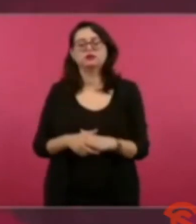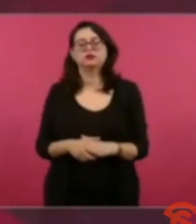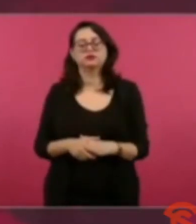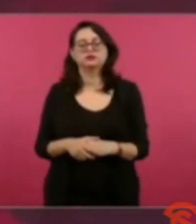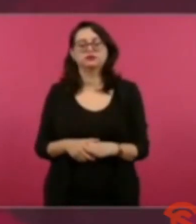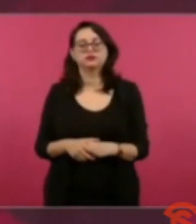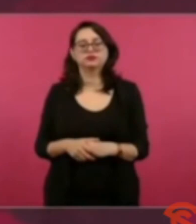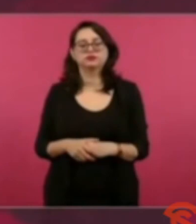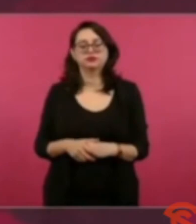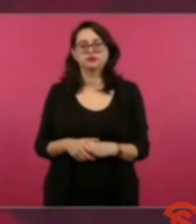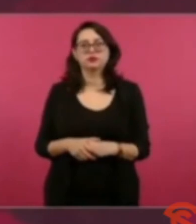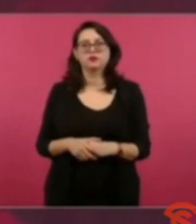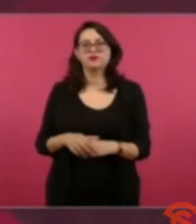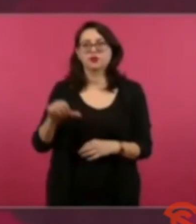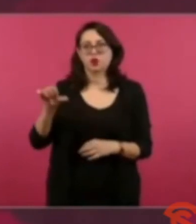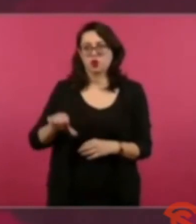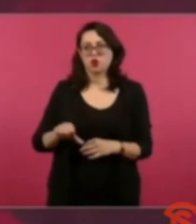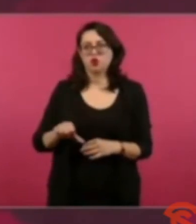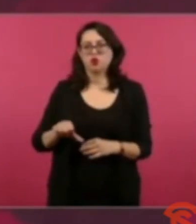eso es hoy.